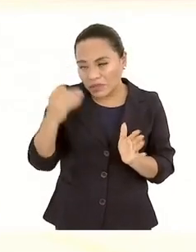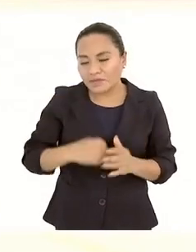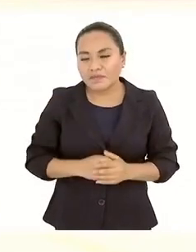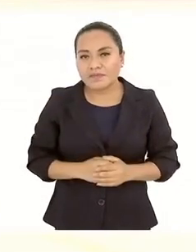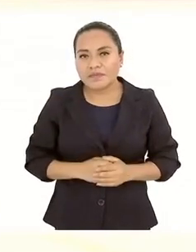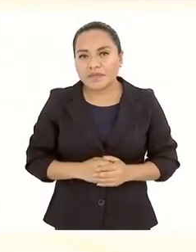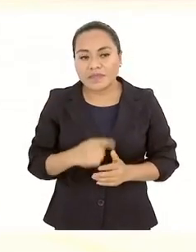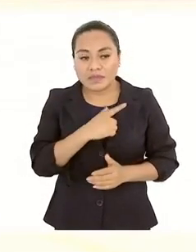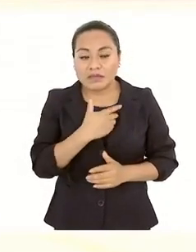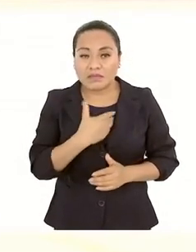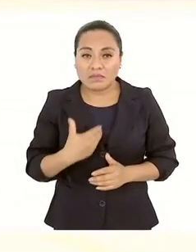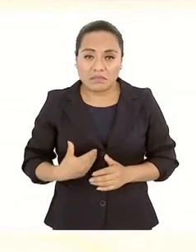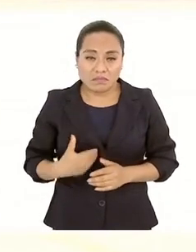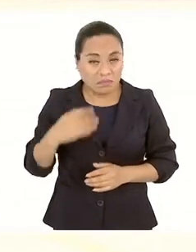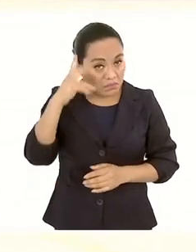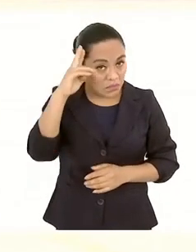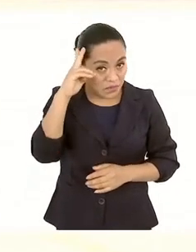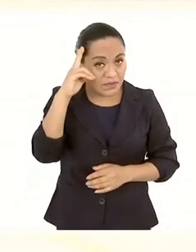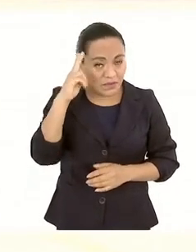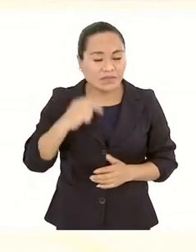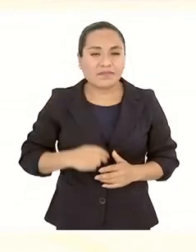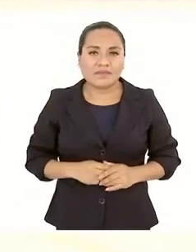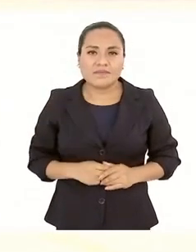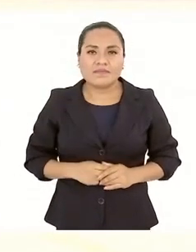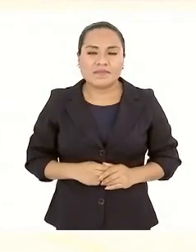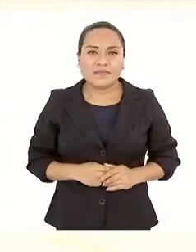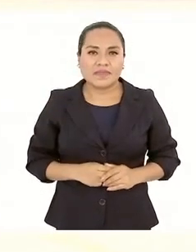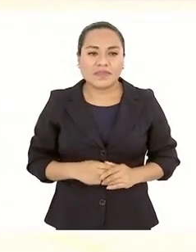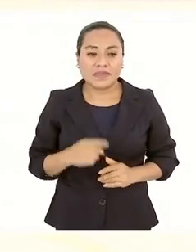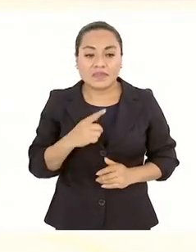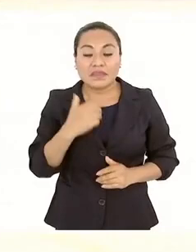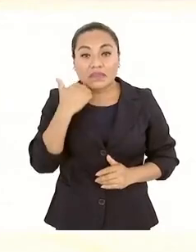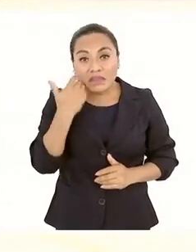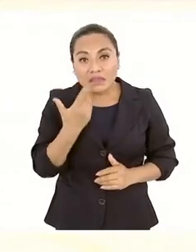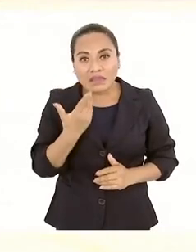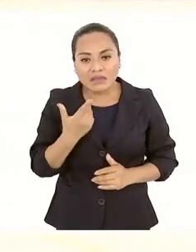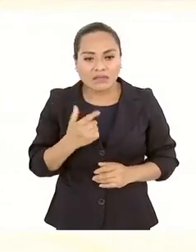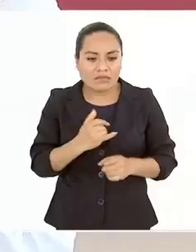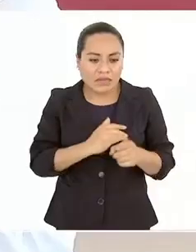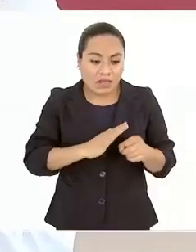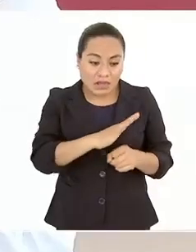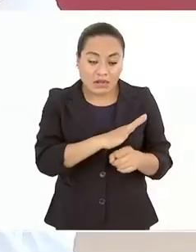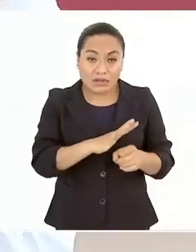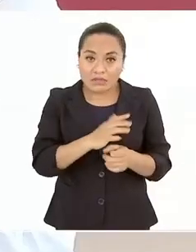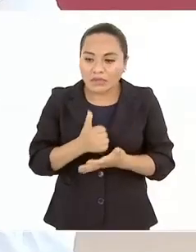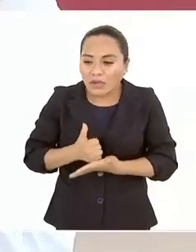que fue presidente Porfirio Díaz, que quería ayudar al Istmo,